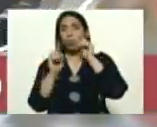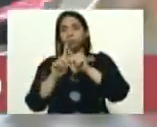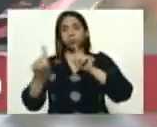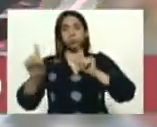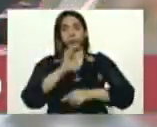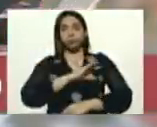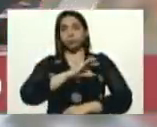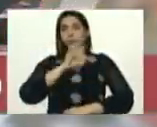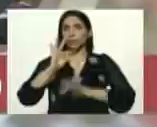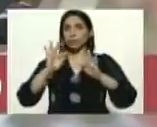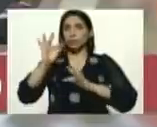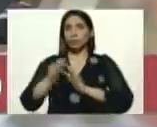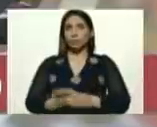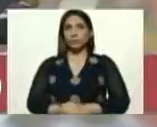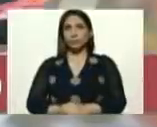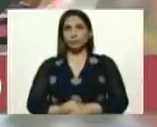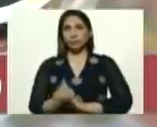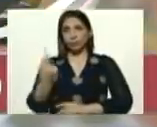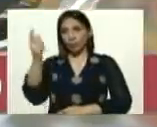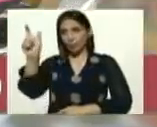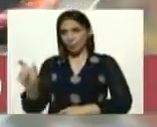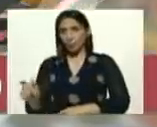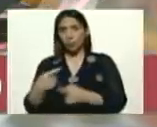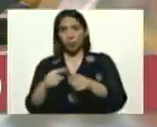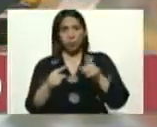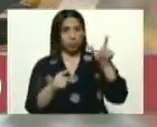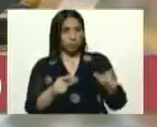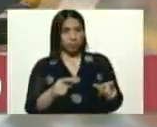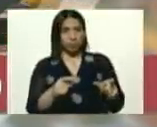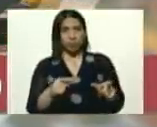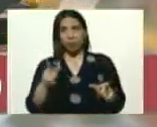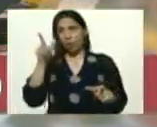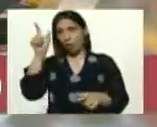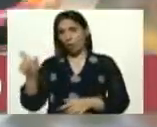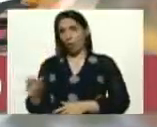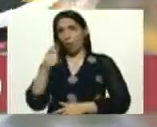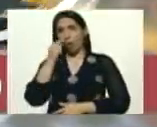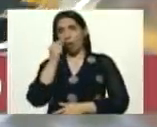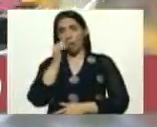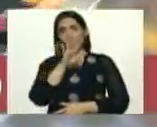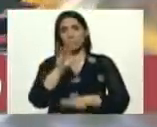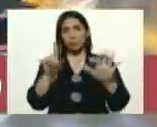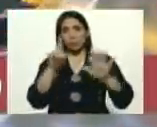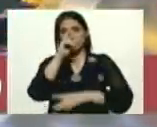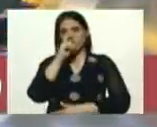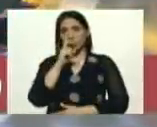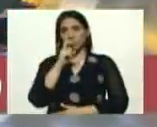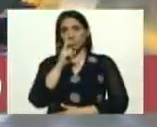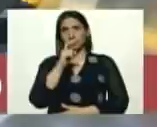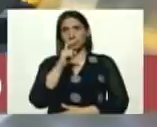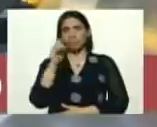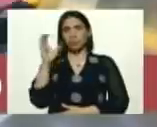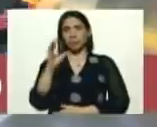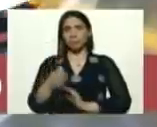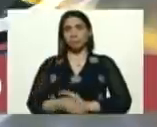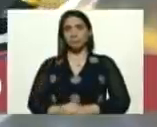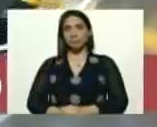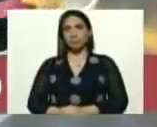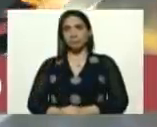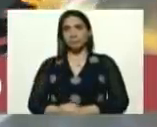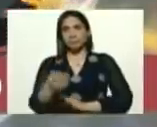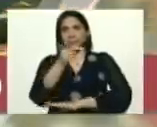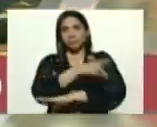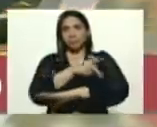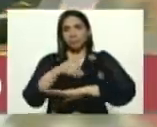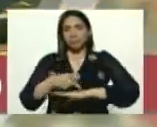espaciamiento físico entre una persona y otra. Este es un hombre de 56 años del Distrito Capital,